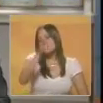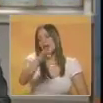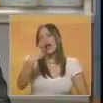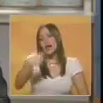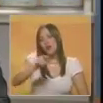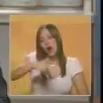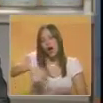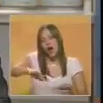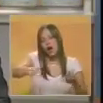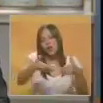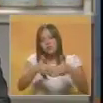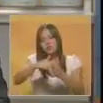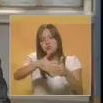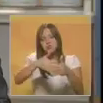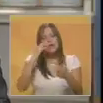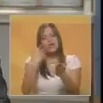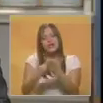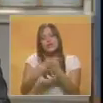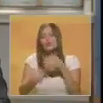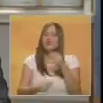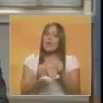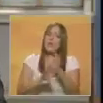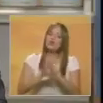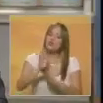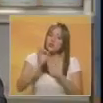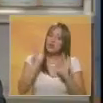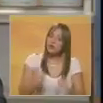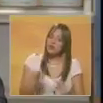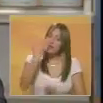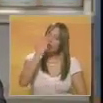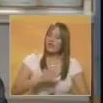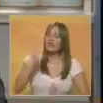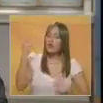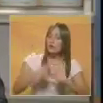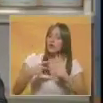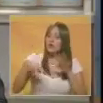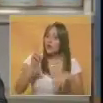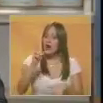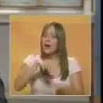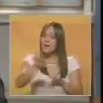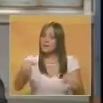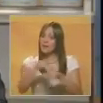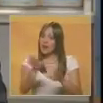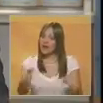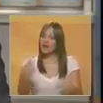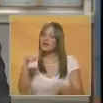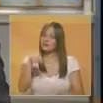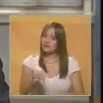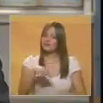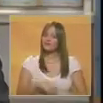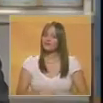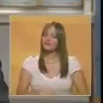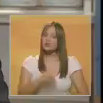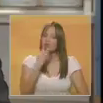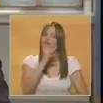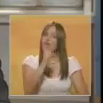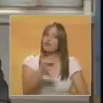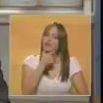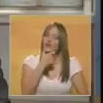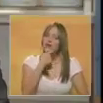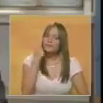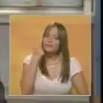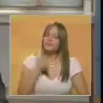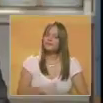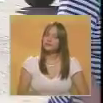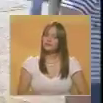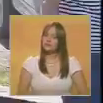agua para constatar cómo se desarrolla el operativo de seguridad Carnaval 2012 en playas de esta entidad. Fernando Girón nos cuenta más.